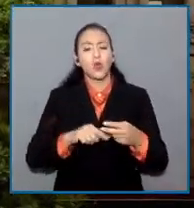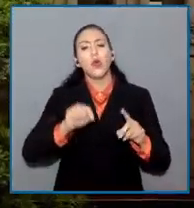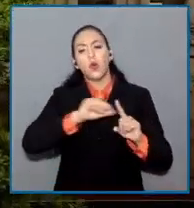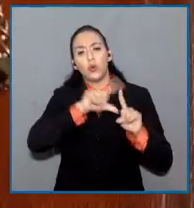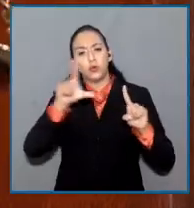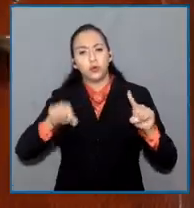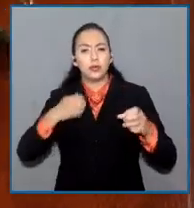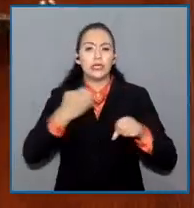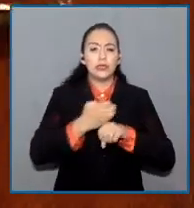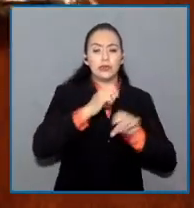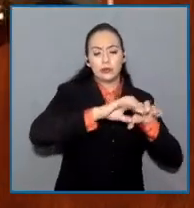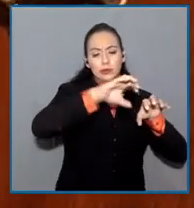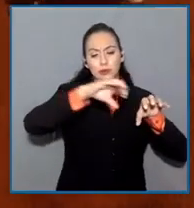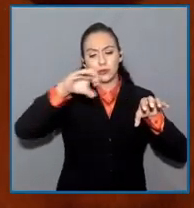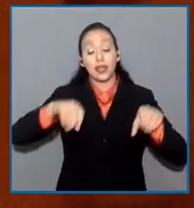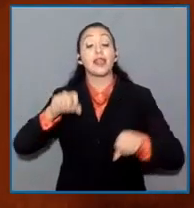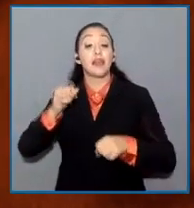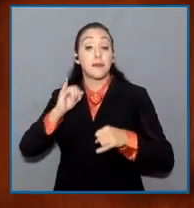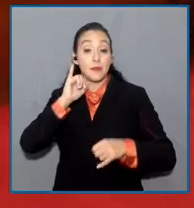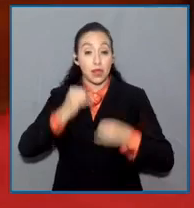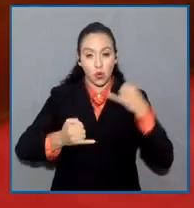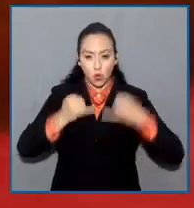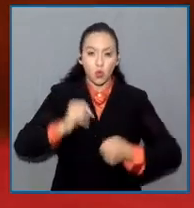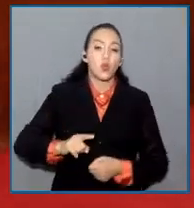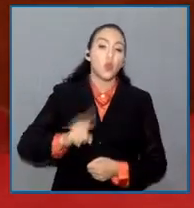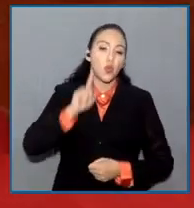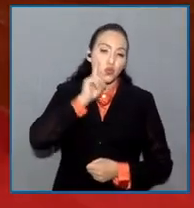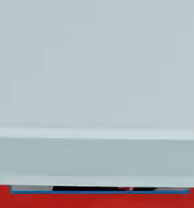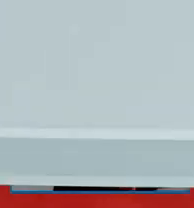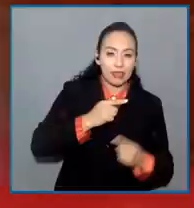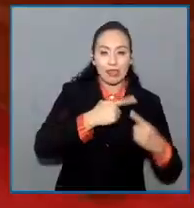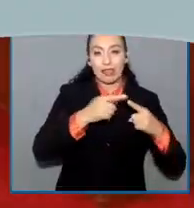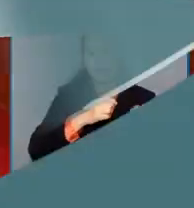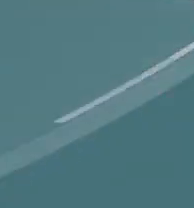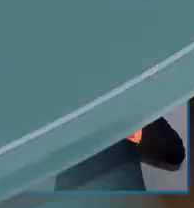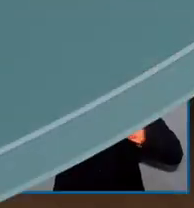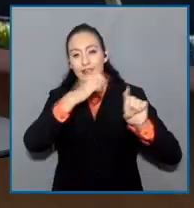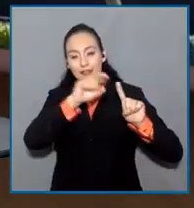como juezas y jueces de distrito.